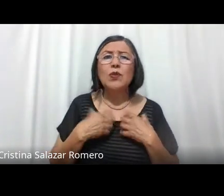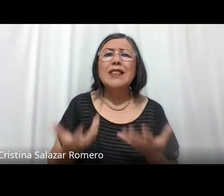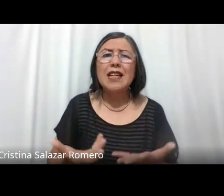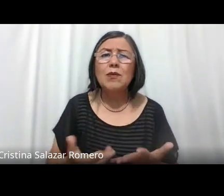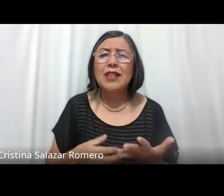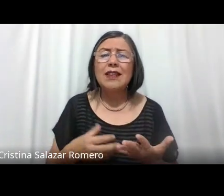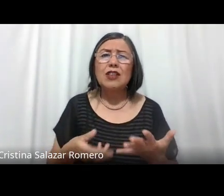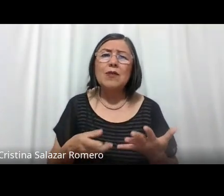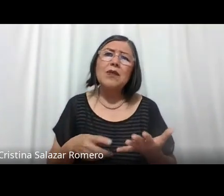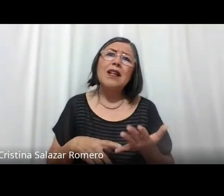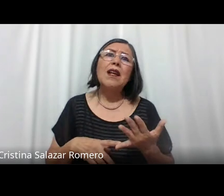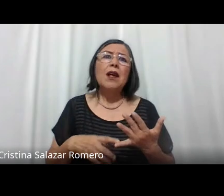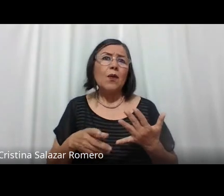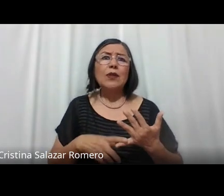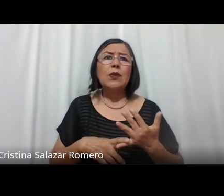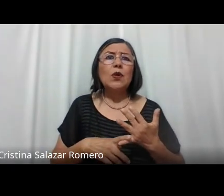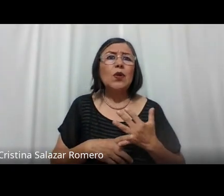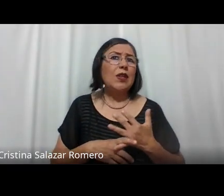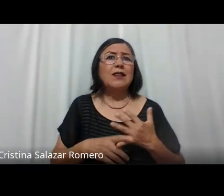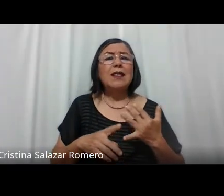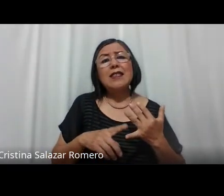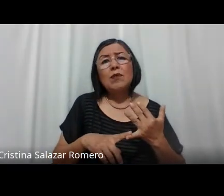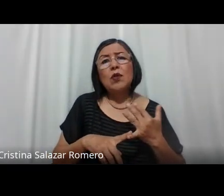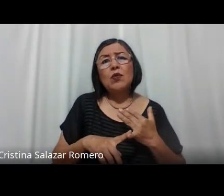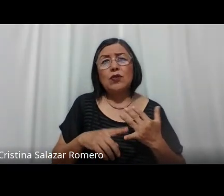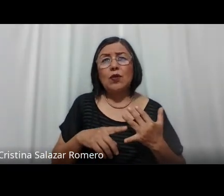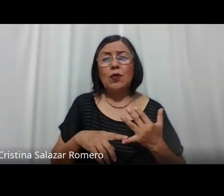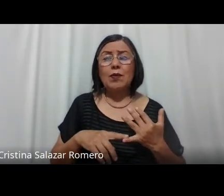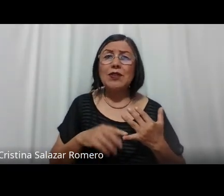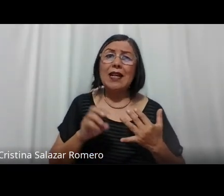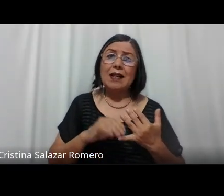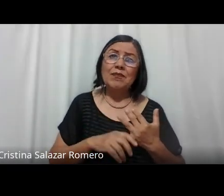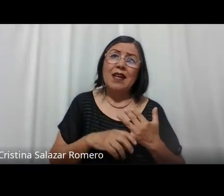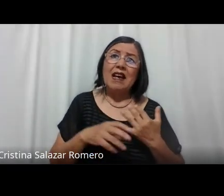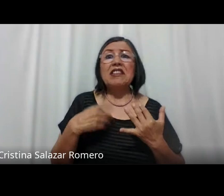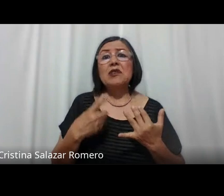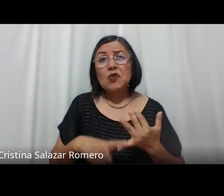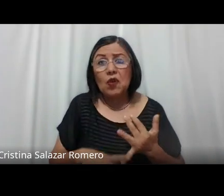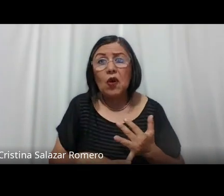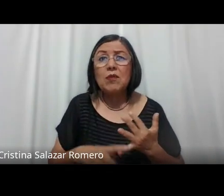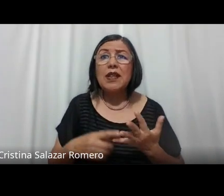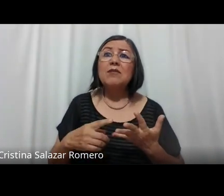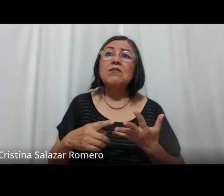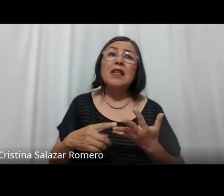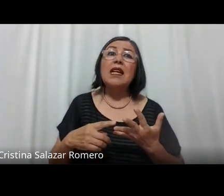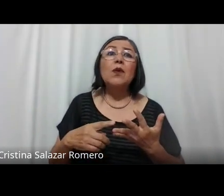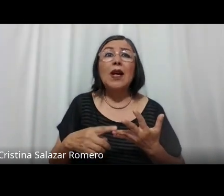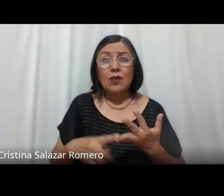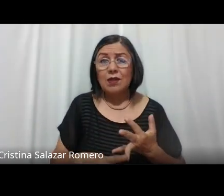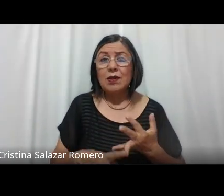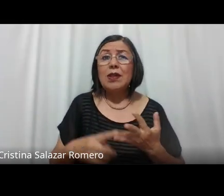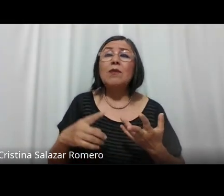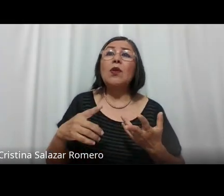cuando utilizamos el deletreo manual, cuando decimos vamos a decir nuestro nombre, el